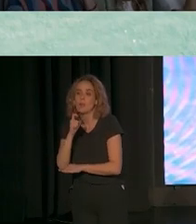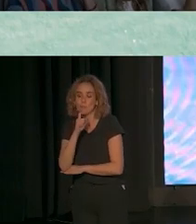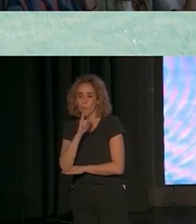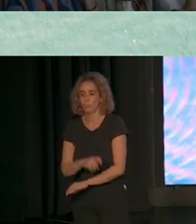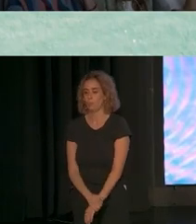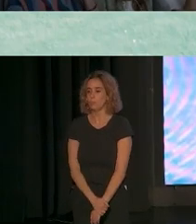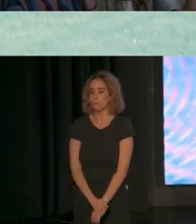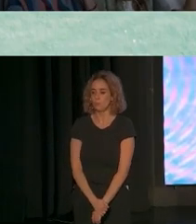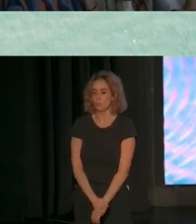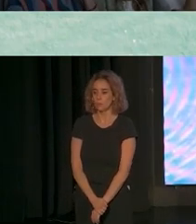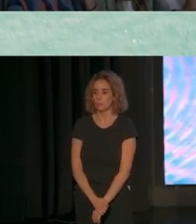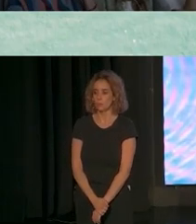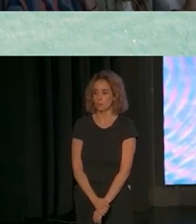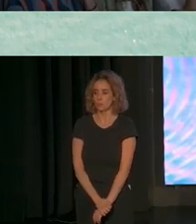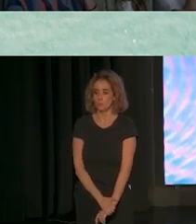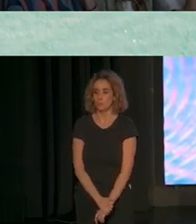posible.